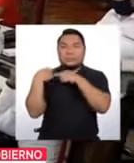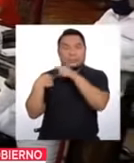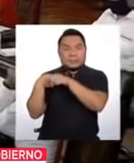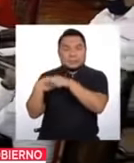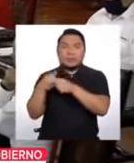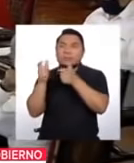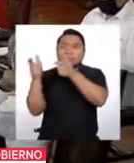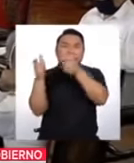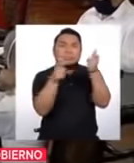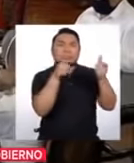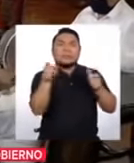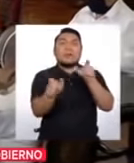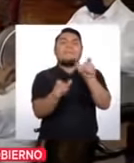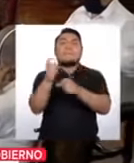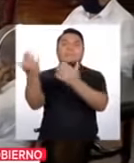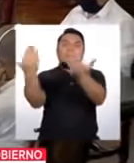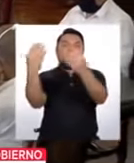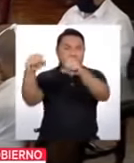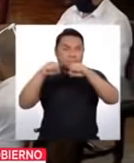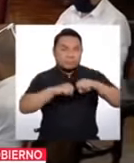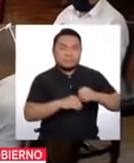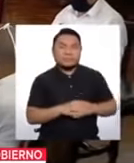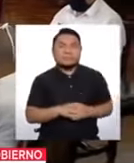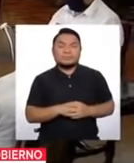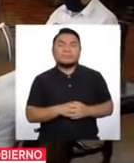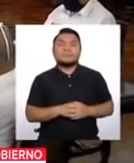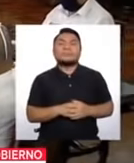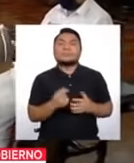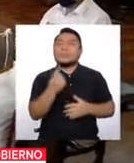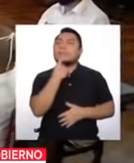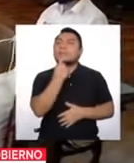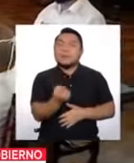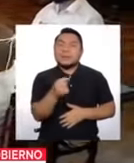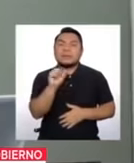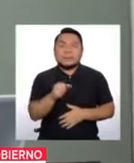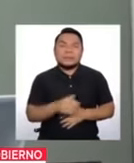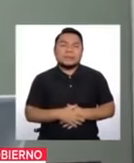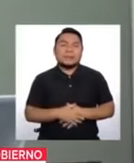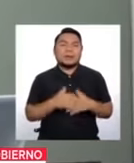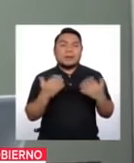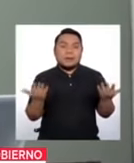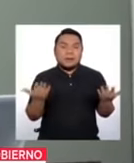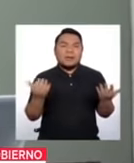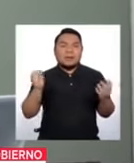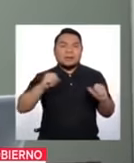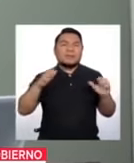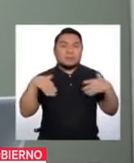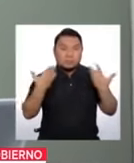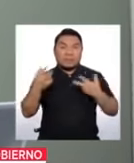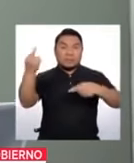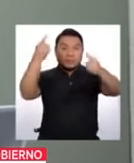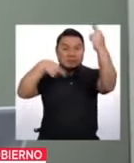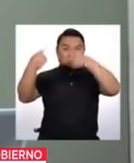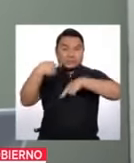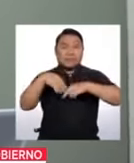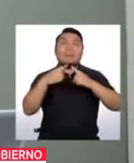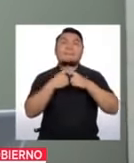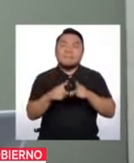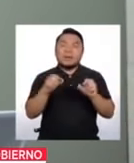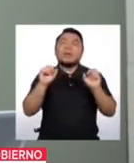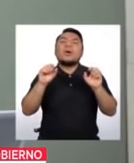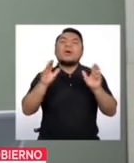el monitoreo de estos espacios sociales. Reiterar la premisa de que si bien se puede retornar, pero eso tiene que ser